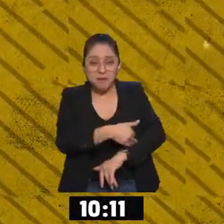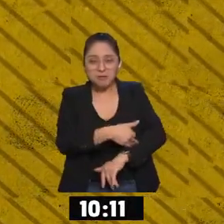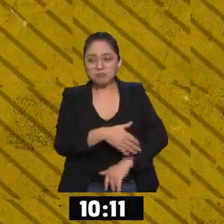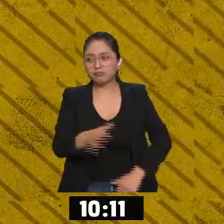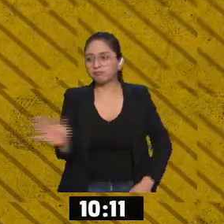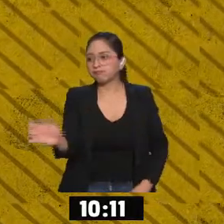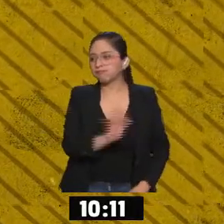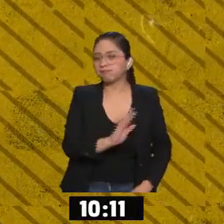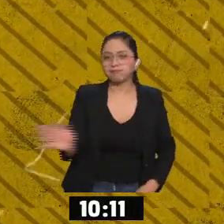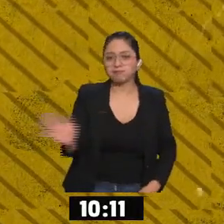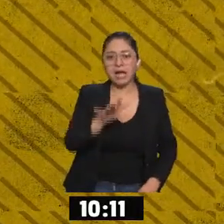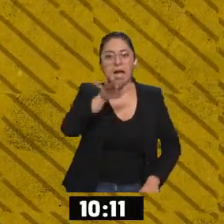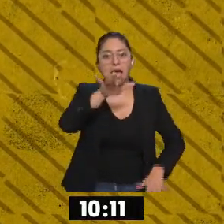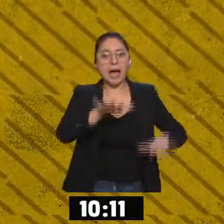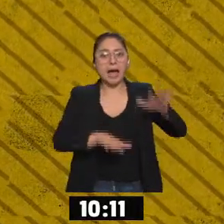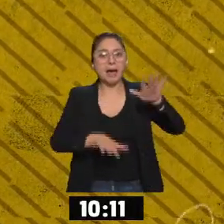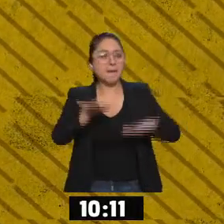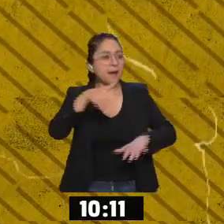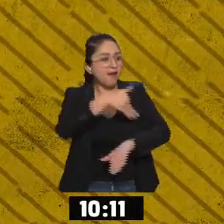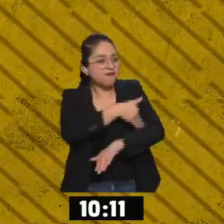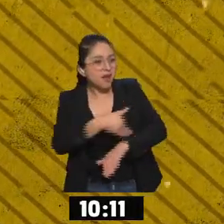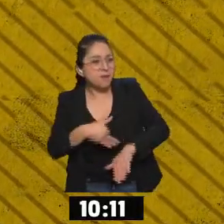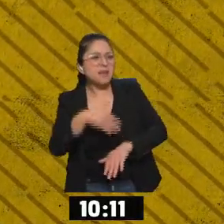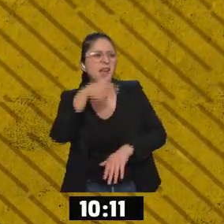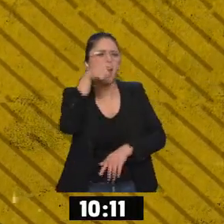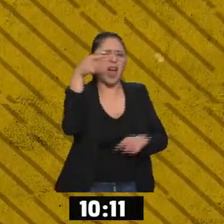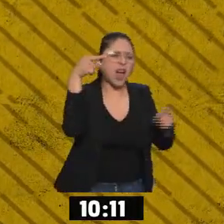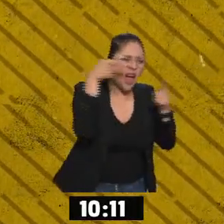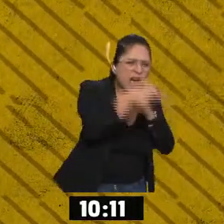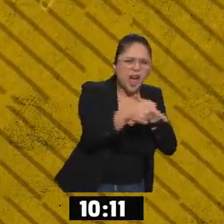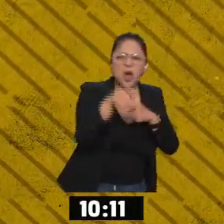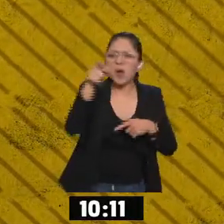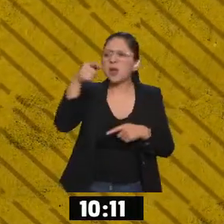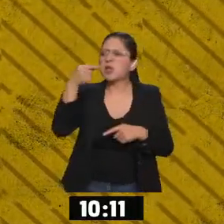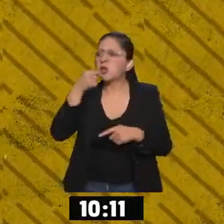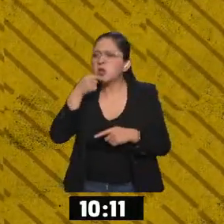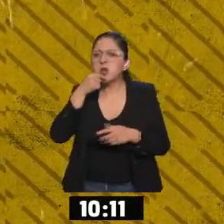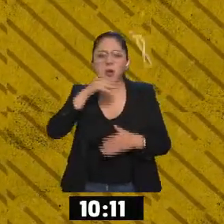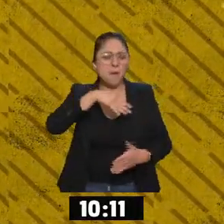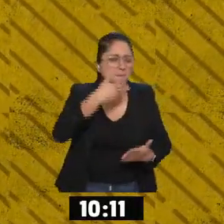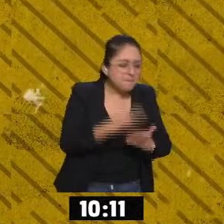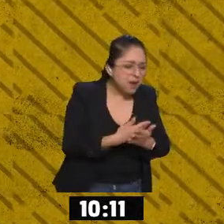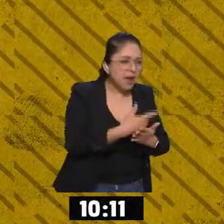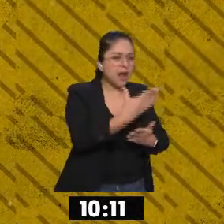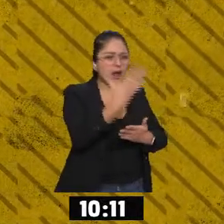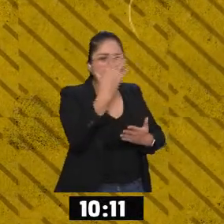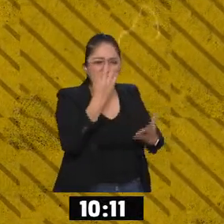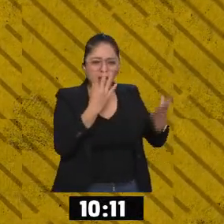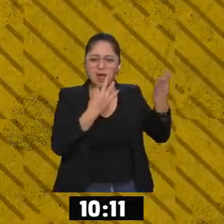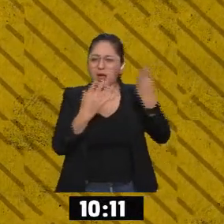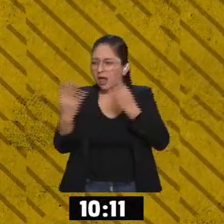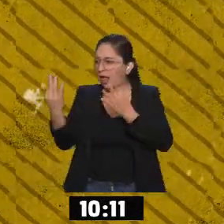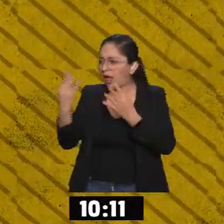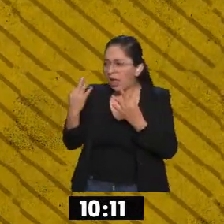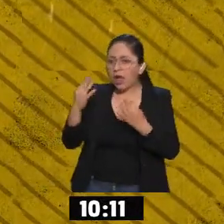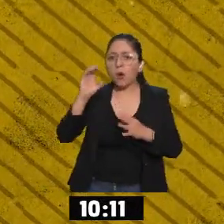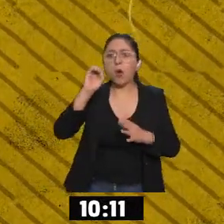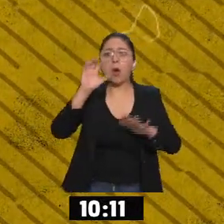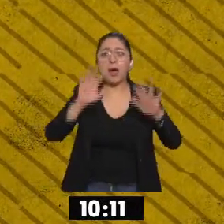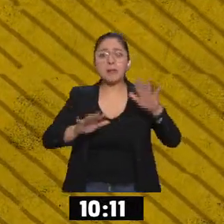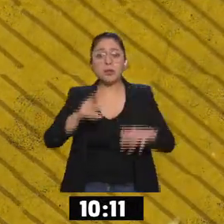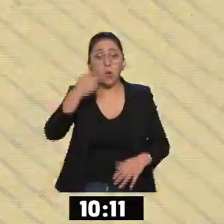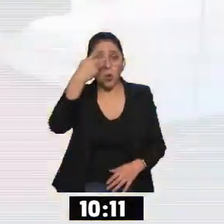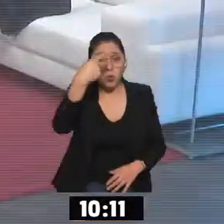te pisa la sombra, Entre el reclamo, entre el ya se descalabró el niño y entre la mamá de eso, mijo, usted